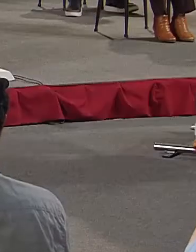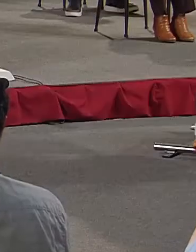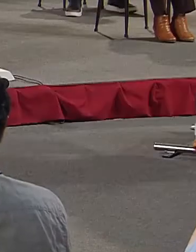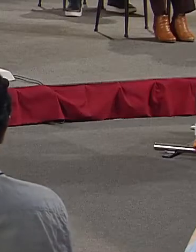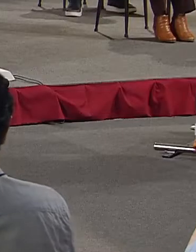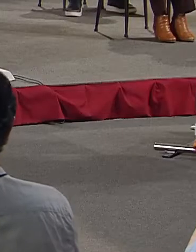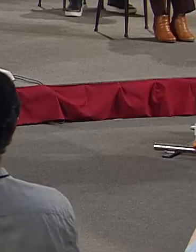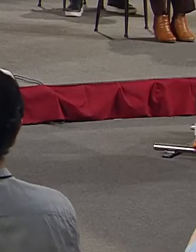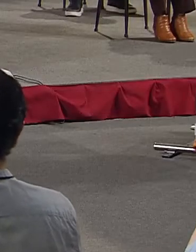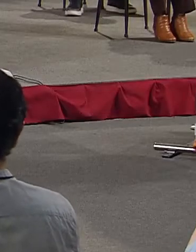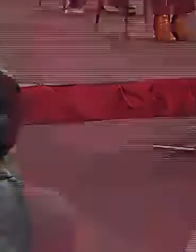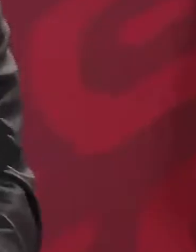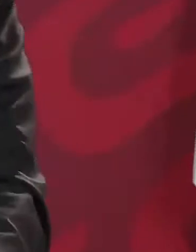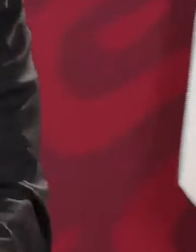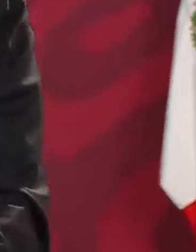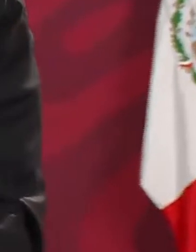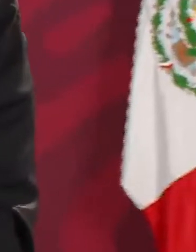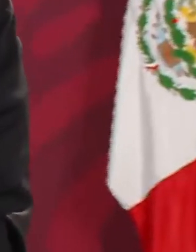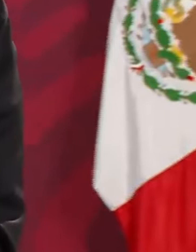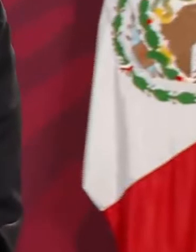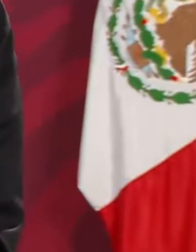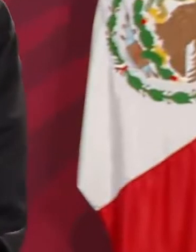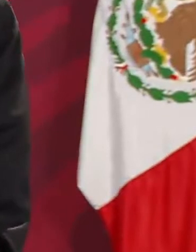Ya no queremos aplicar esta política.